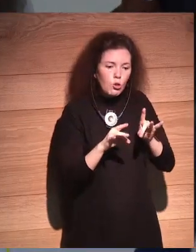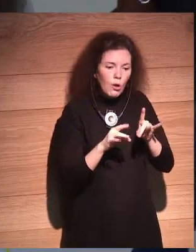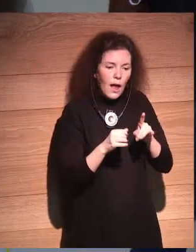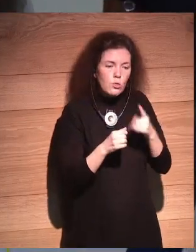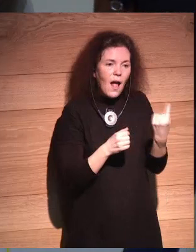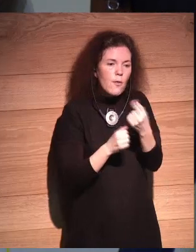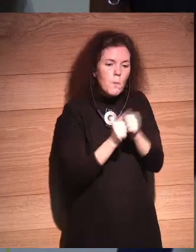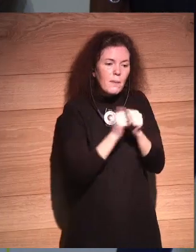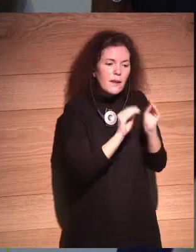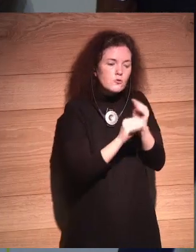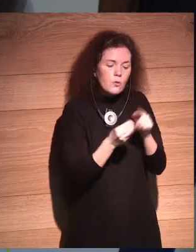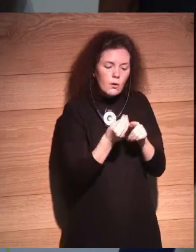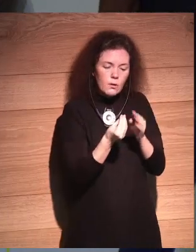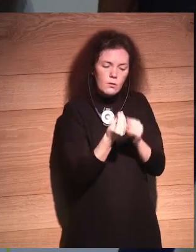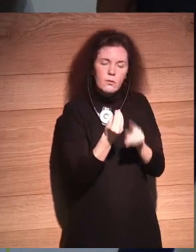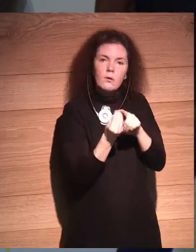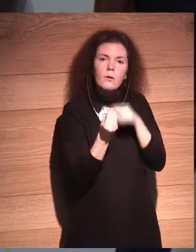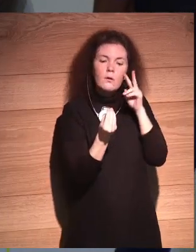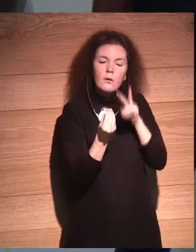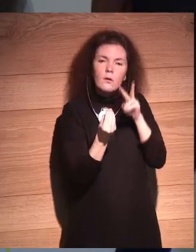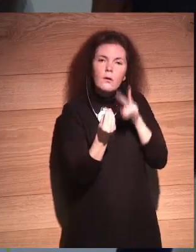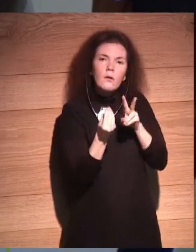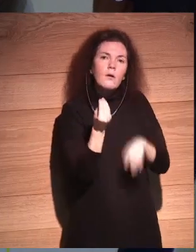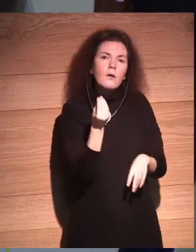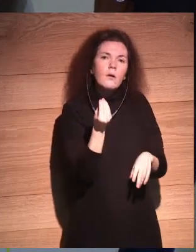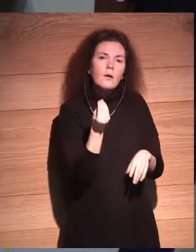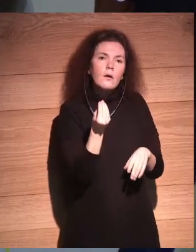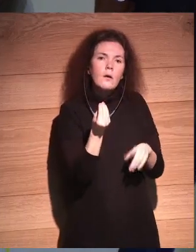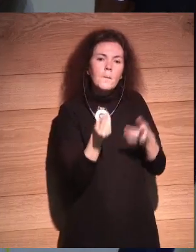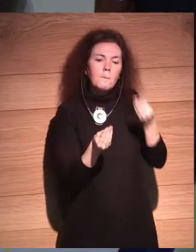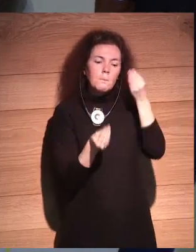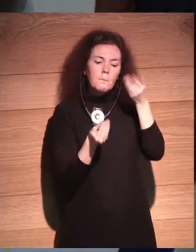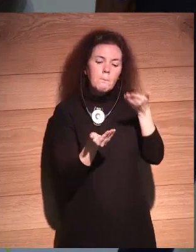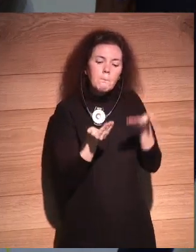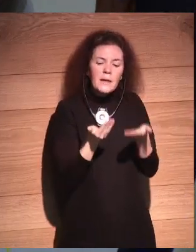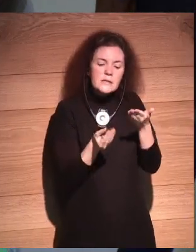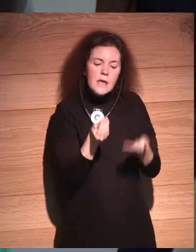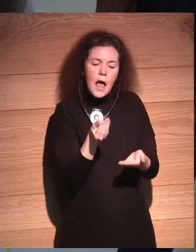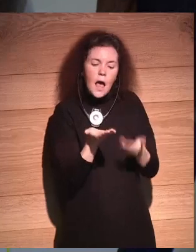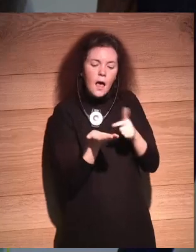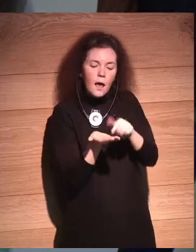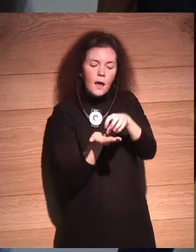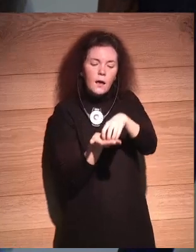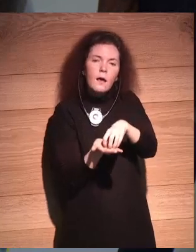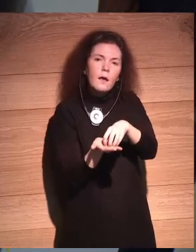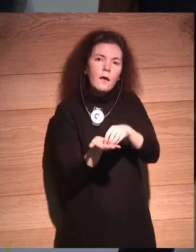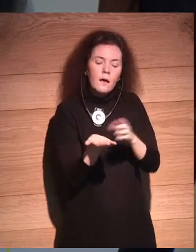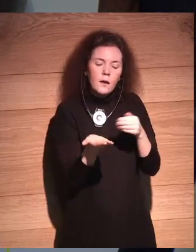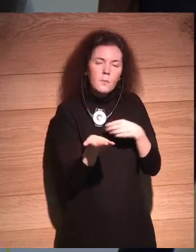su piedra. La sostenían en la mano, calibrando su peso sin decir ni una